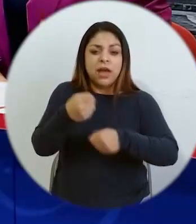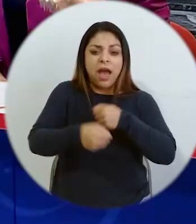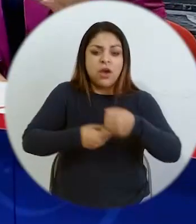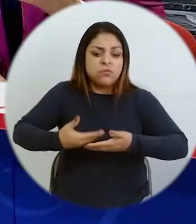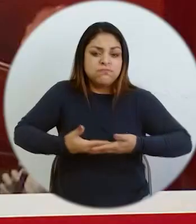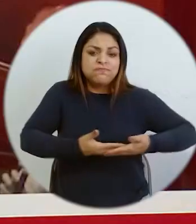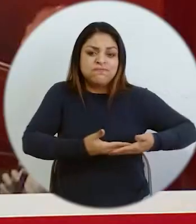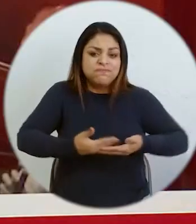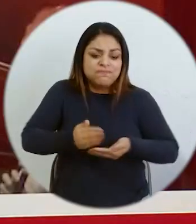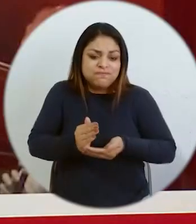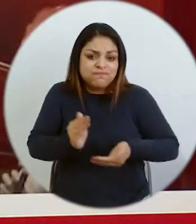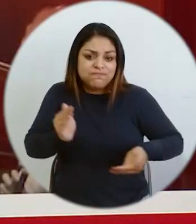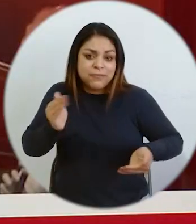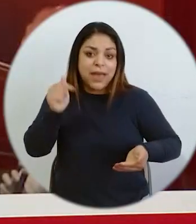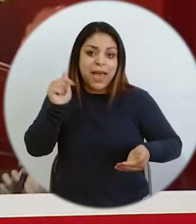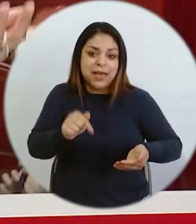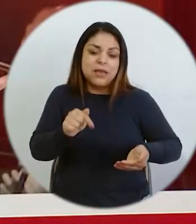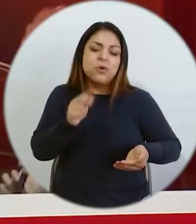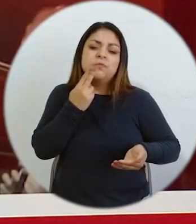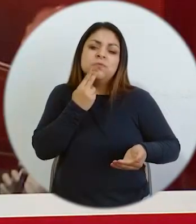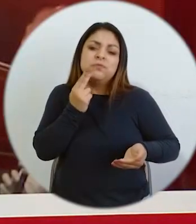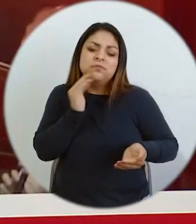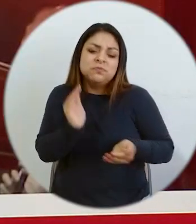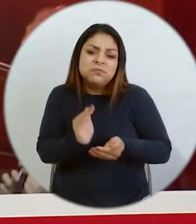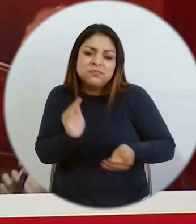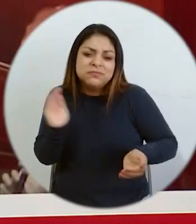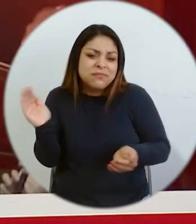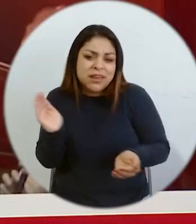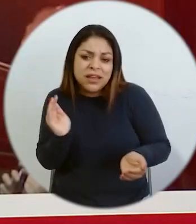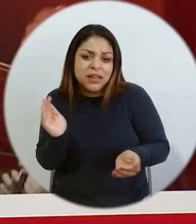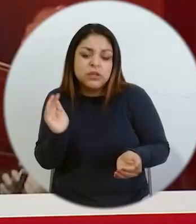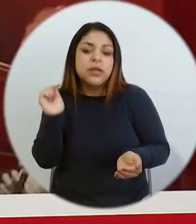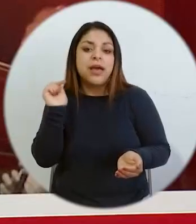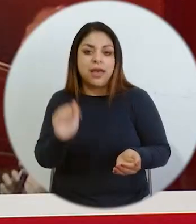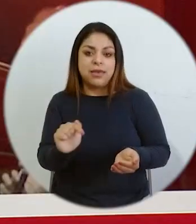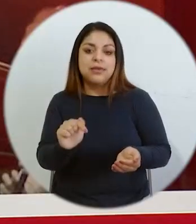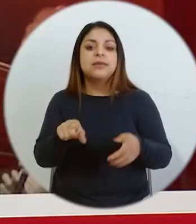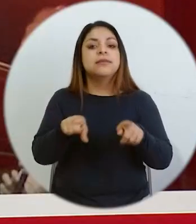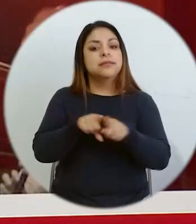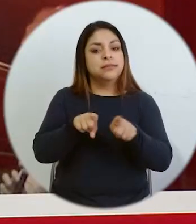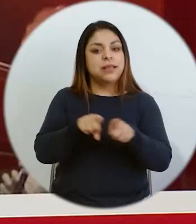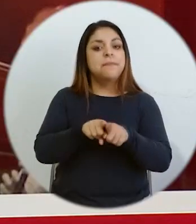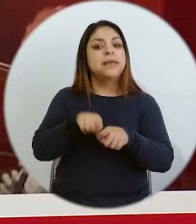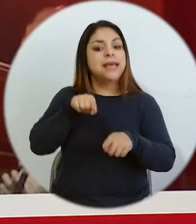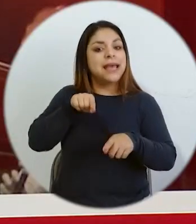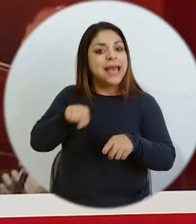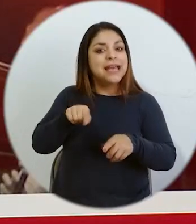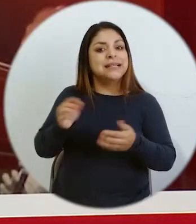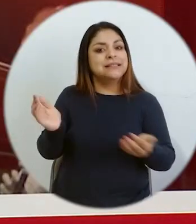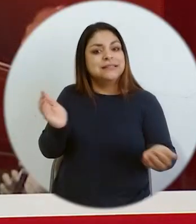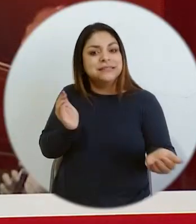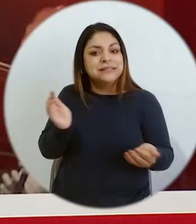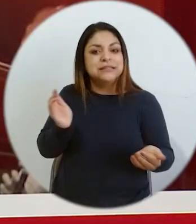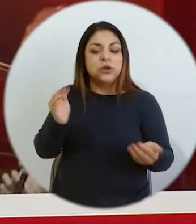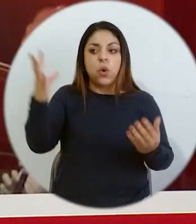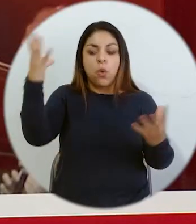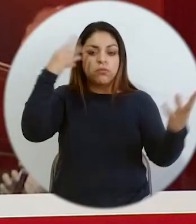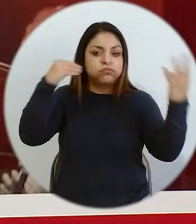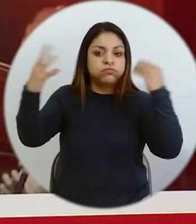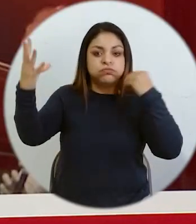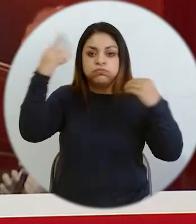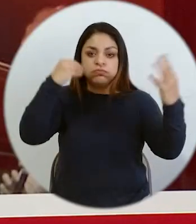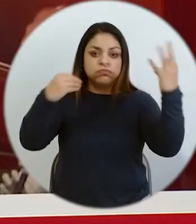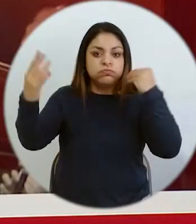una etapa en que los niños, dirían los papás, están tiernitos. También están en una etapa de su vida